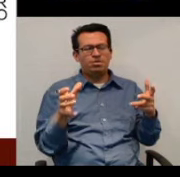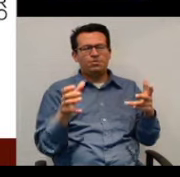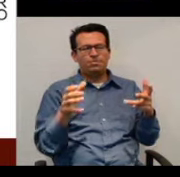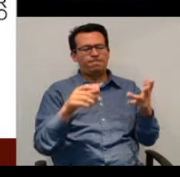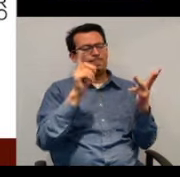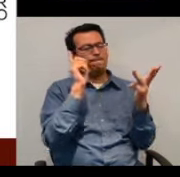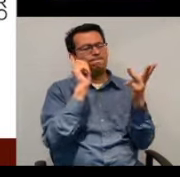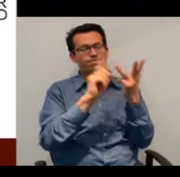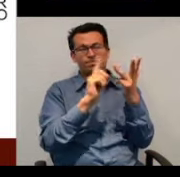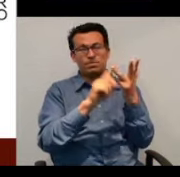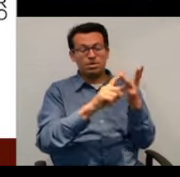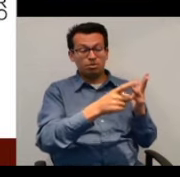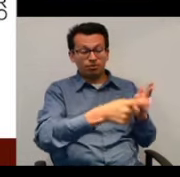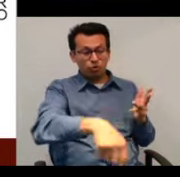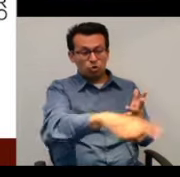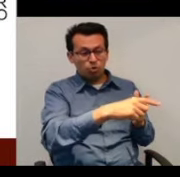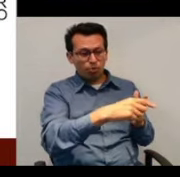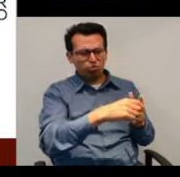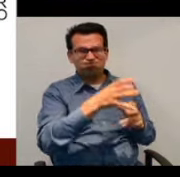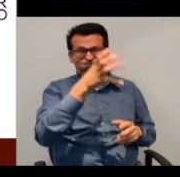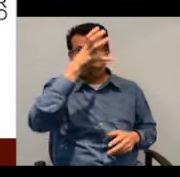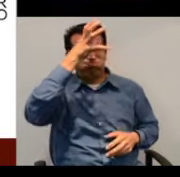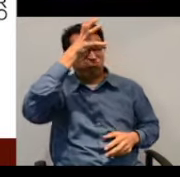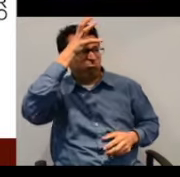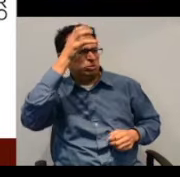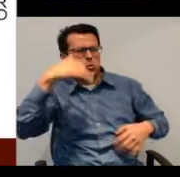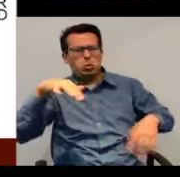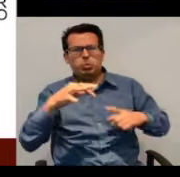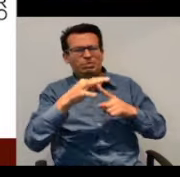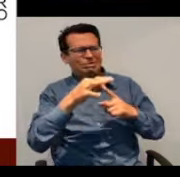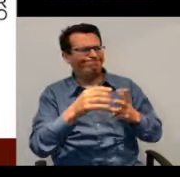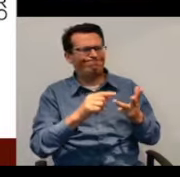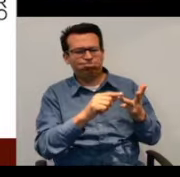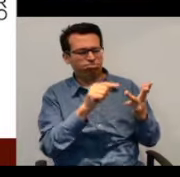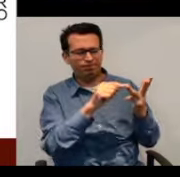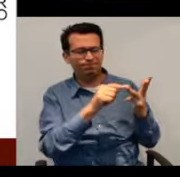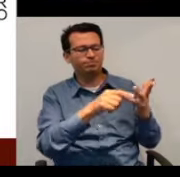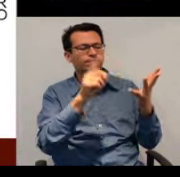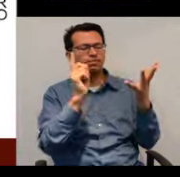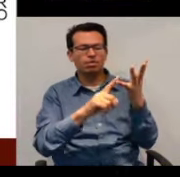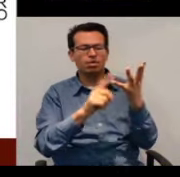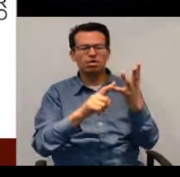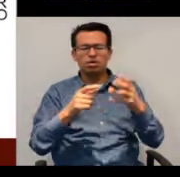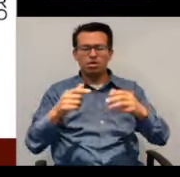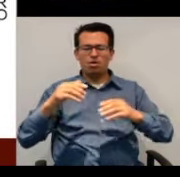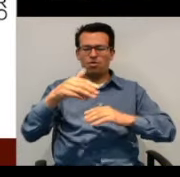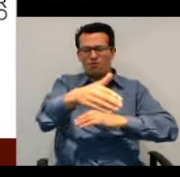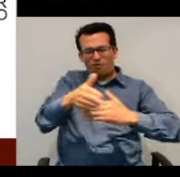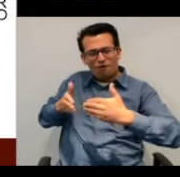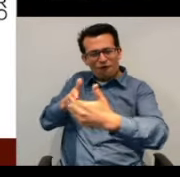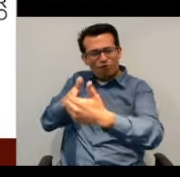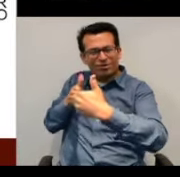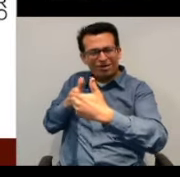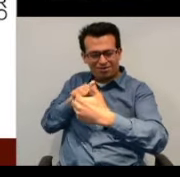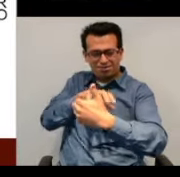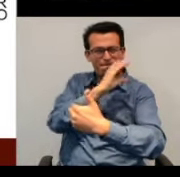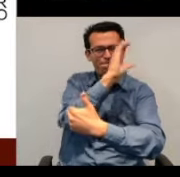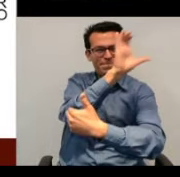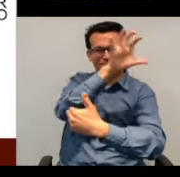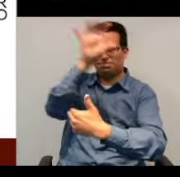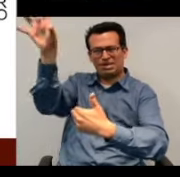frontera. Tomando como punto de partida estos grupos, y reflexionando sobre los otros grupos que todavía no